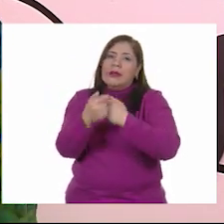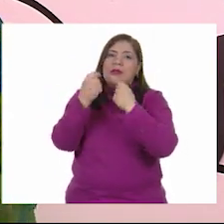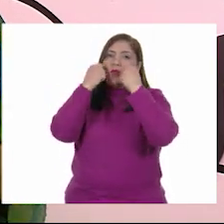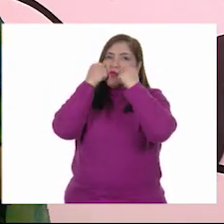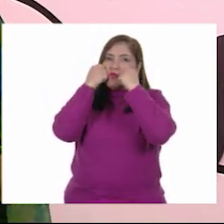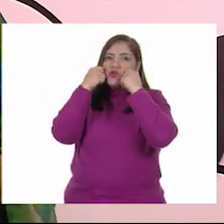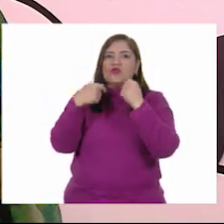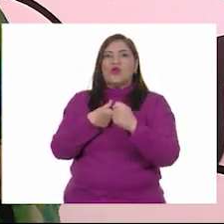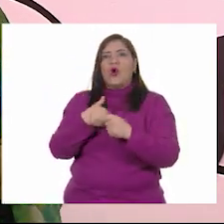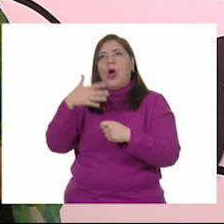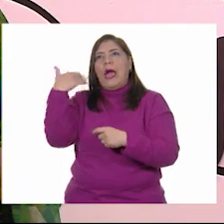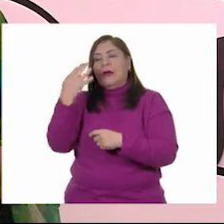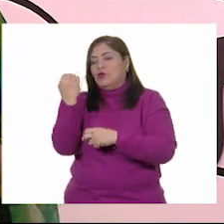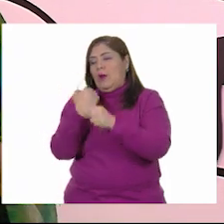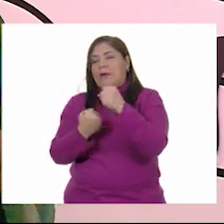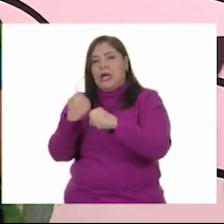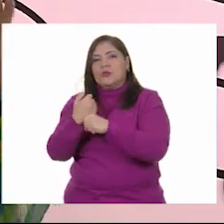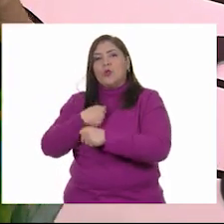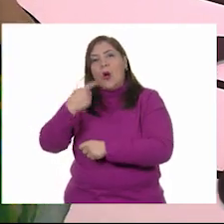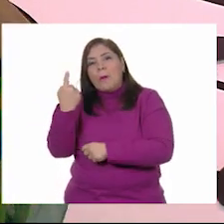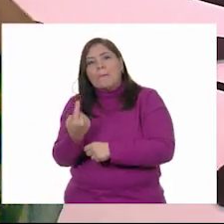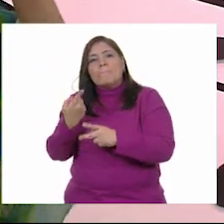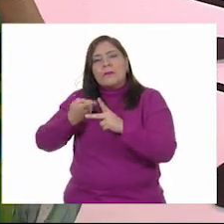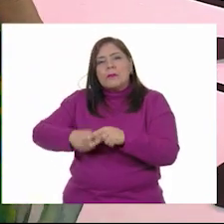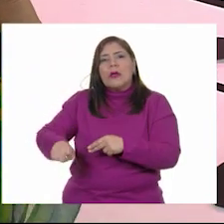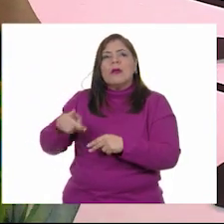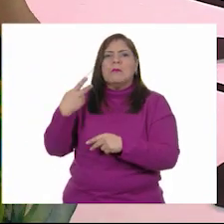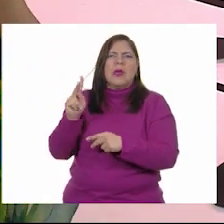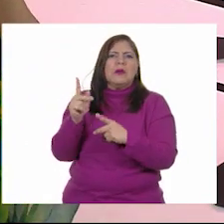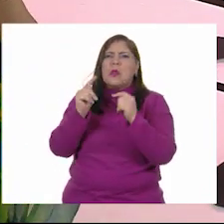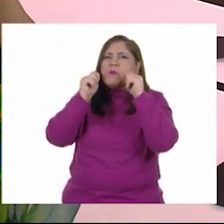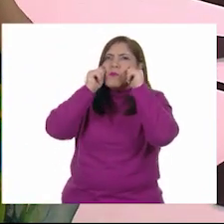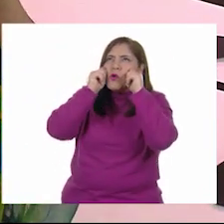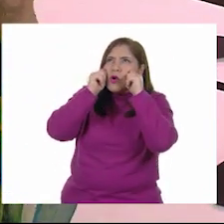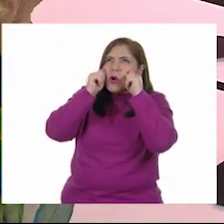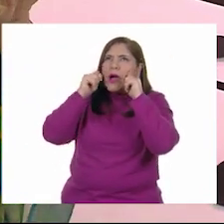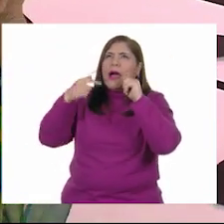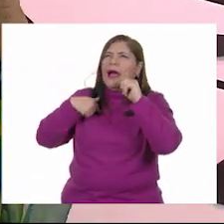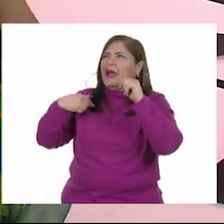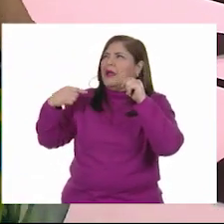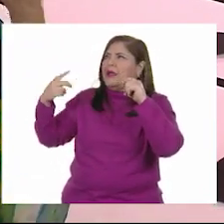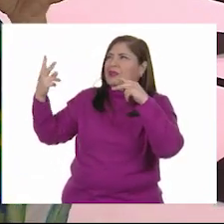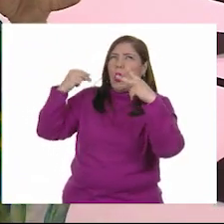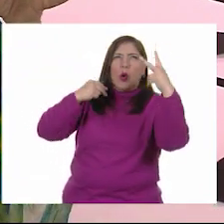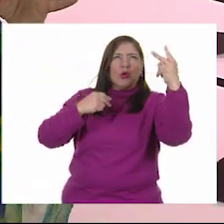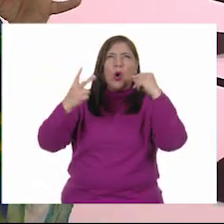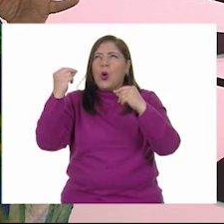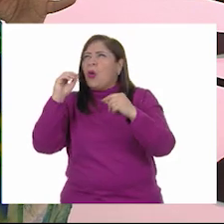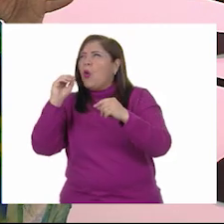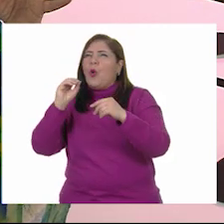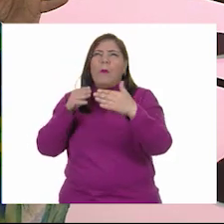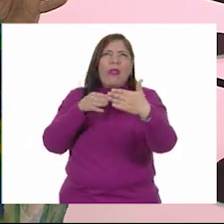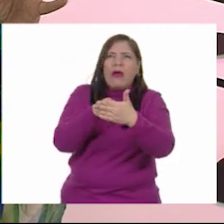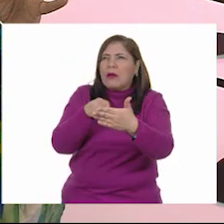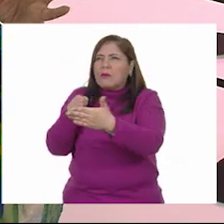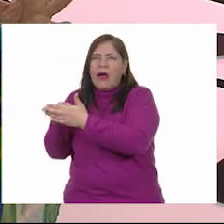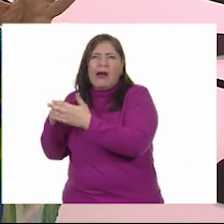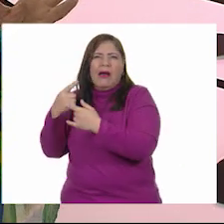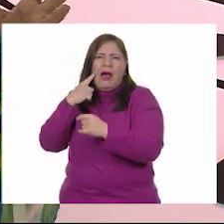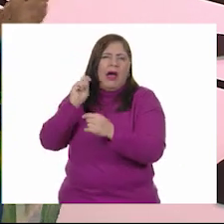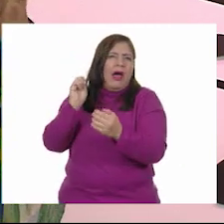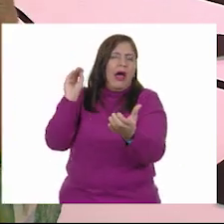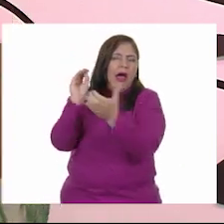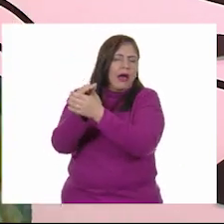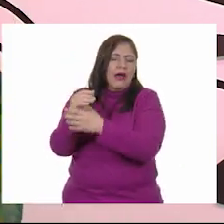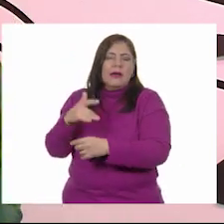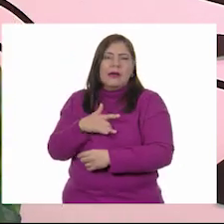haber empezado a los 9 años de edad y quitar todo ese ruido que nos estorba y nos va a estorbar siempre y que uno